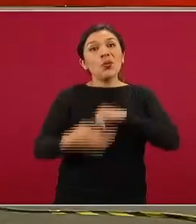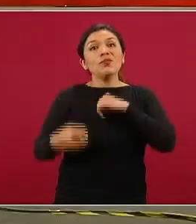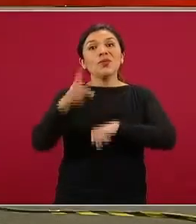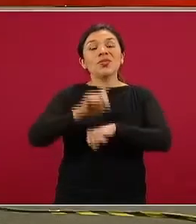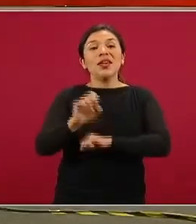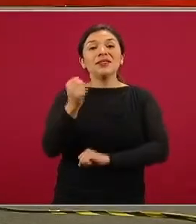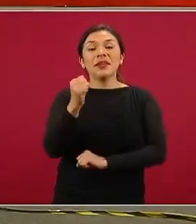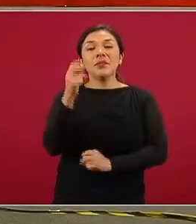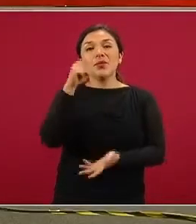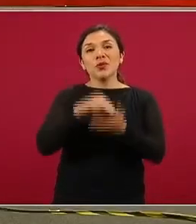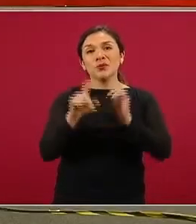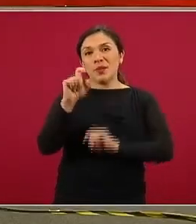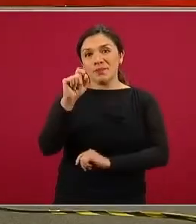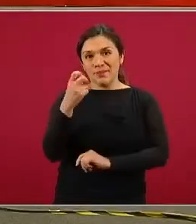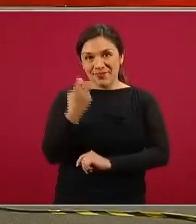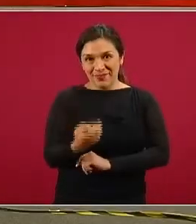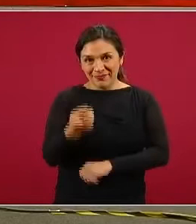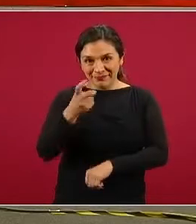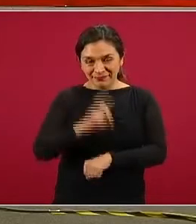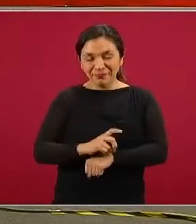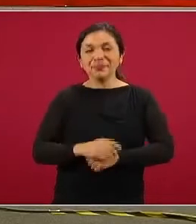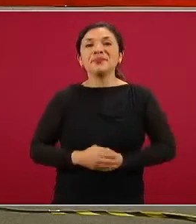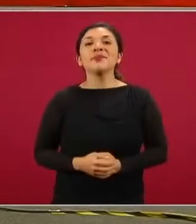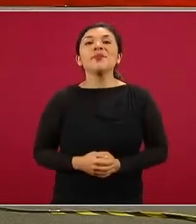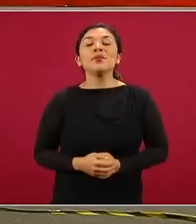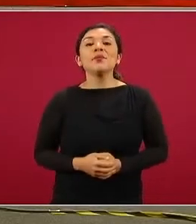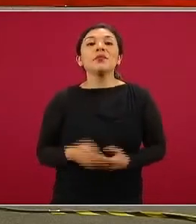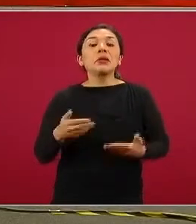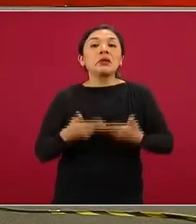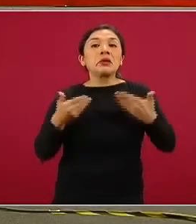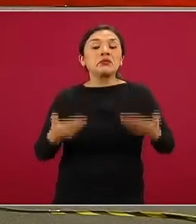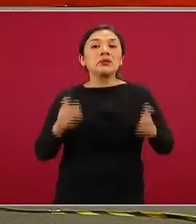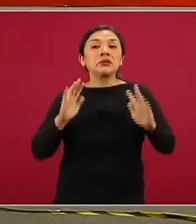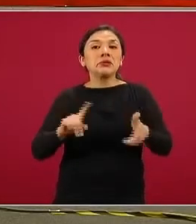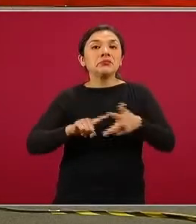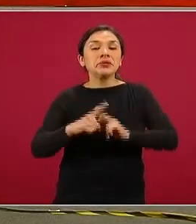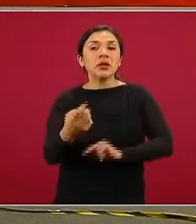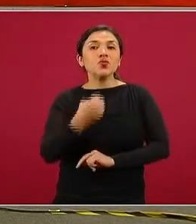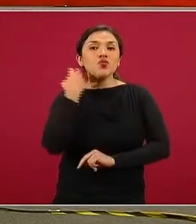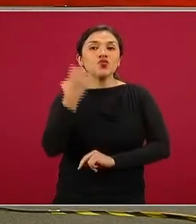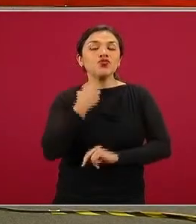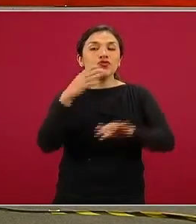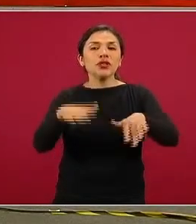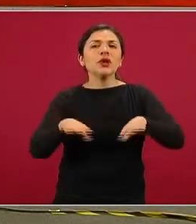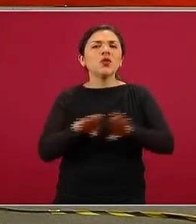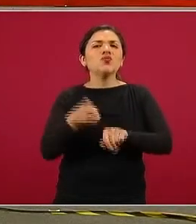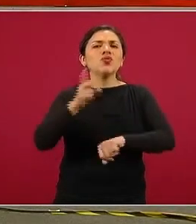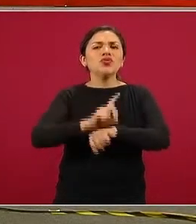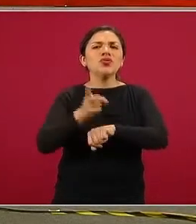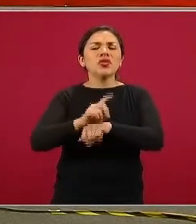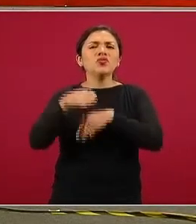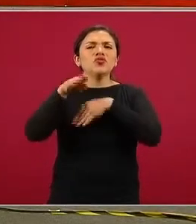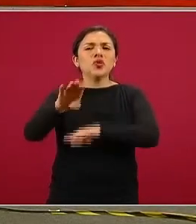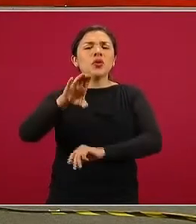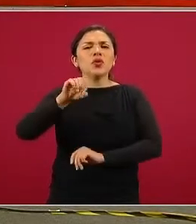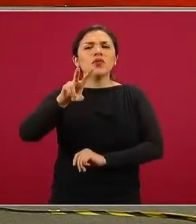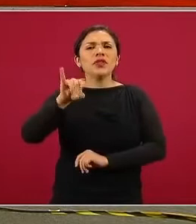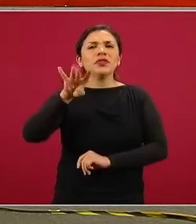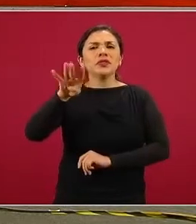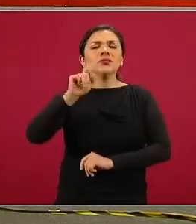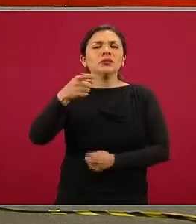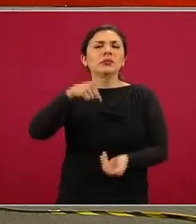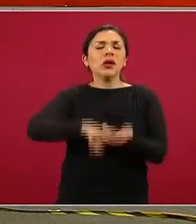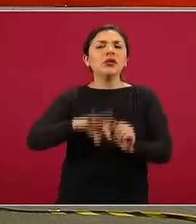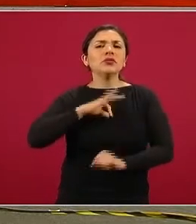de 2020. Y vamos a iniciar la conferencia de prensa diaria sobre COVID-19, la pandemia causada por